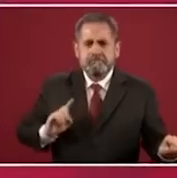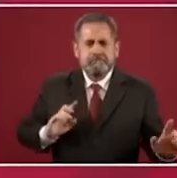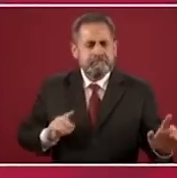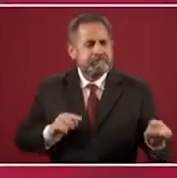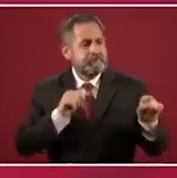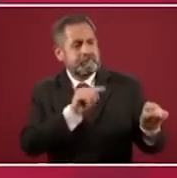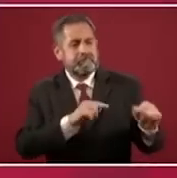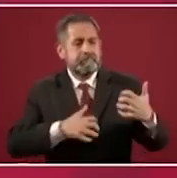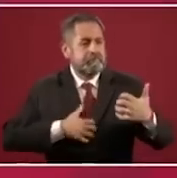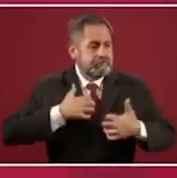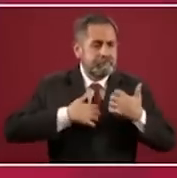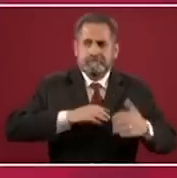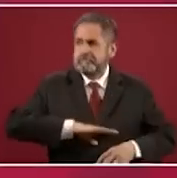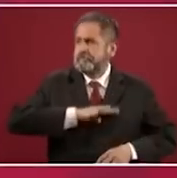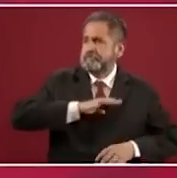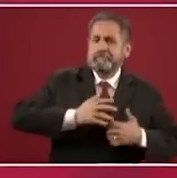que andan